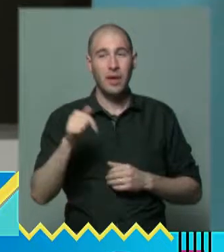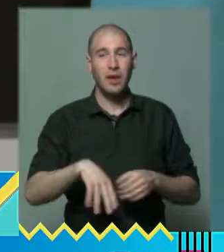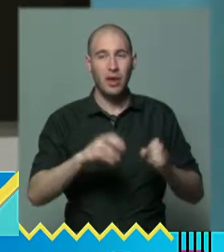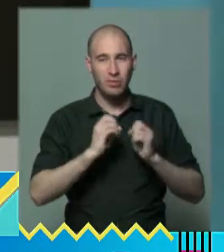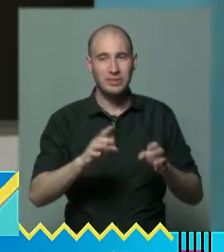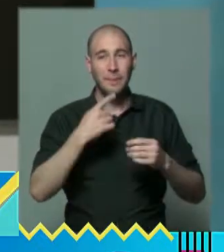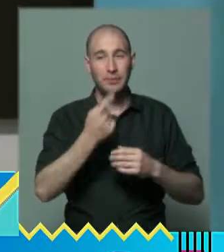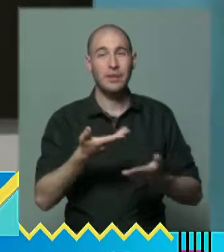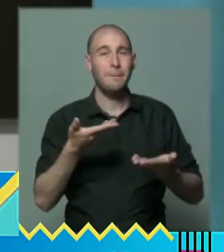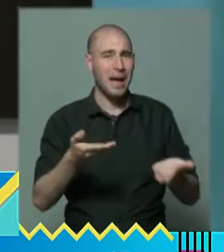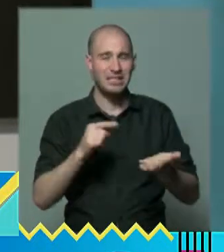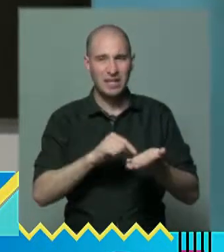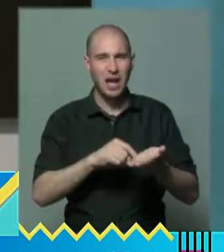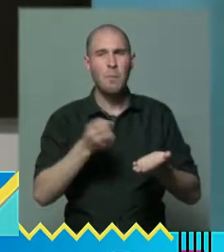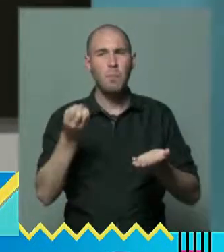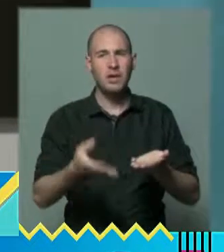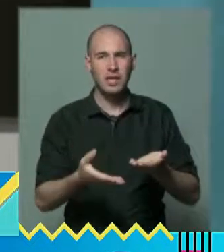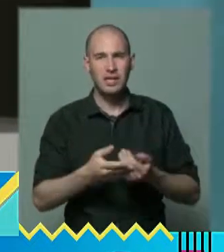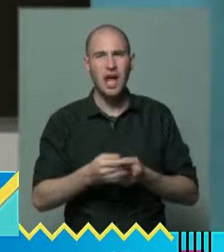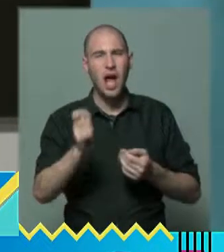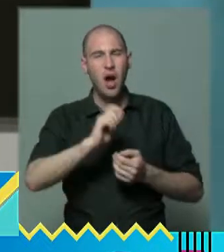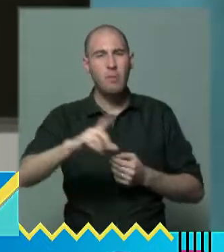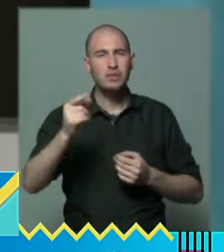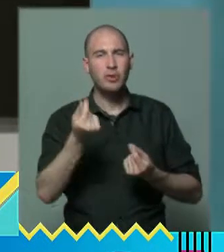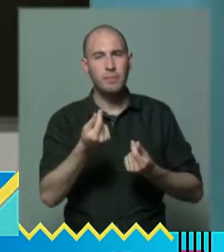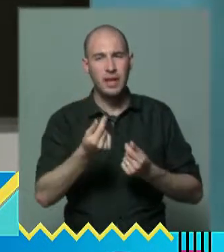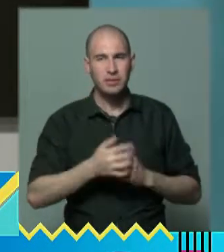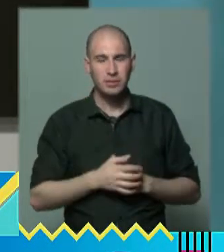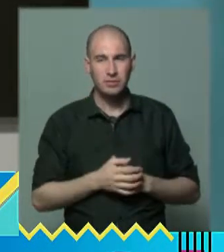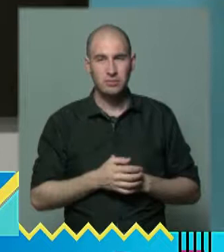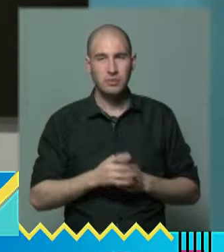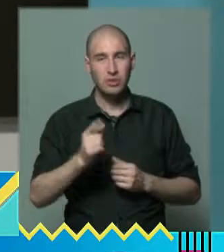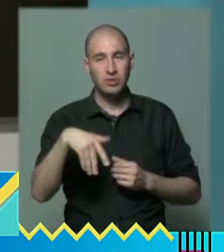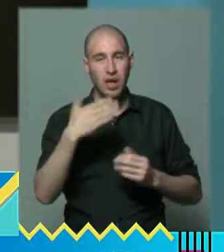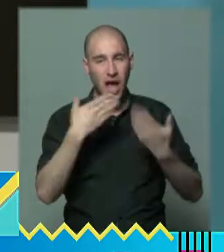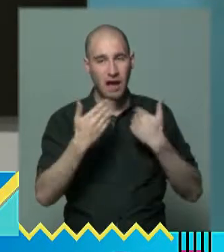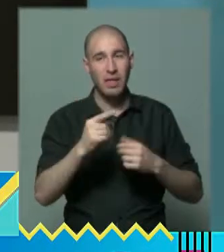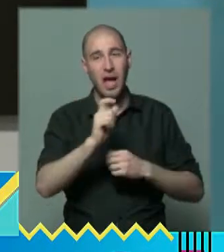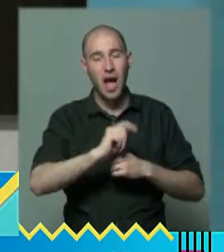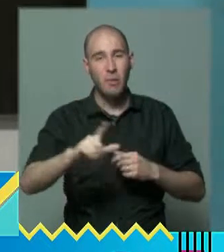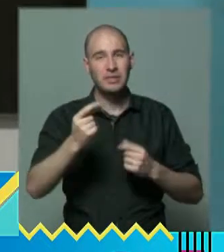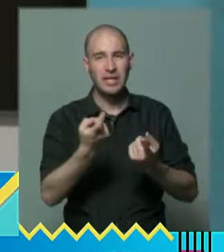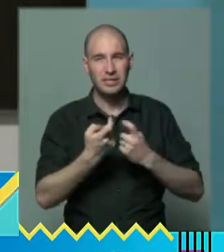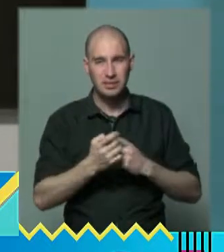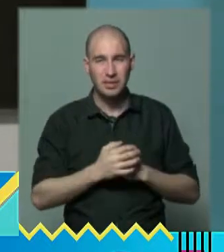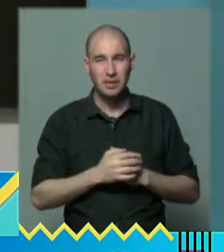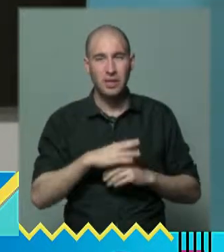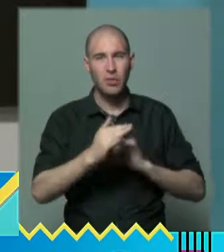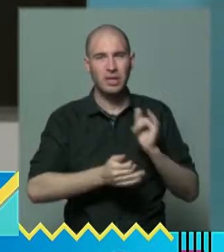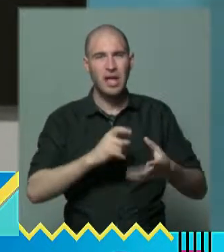con la pregunta básica. ¿A qué se deben estos aumentos en las tarifas? Hemos hablado de que son aumentos necesarios, se habla